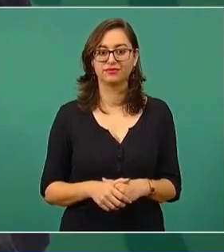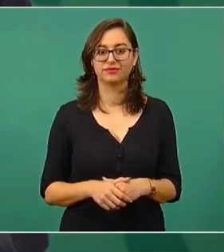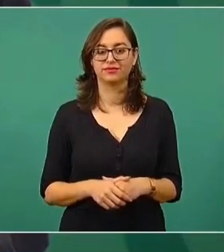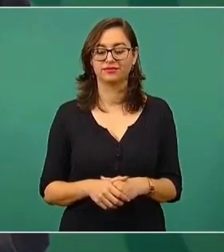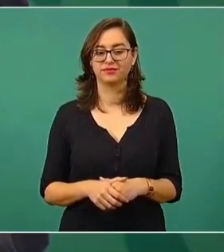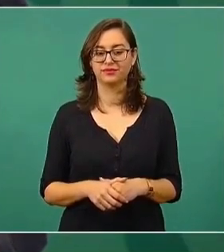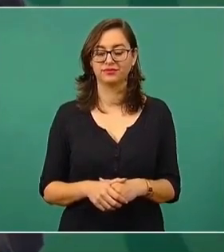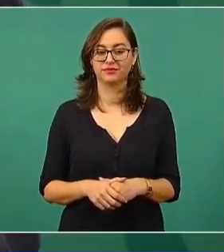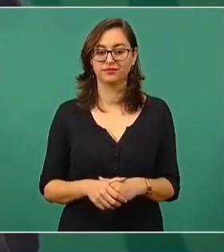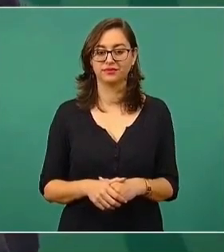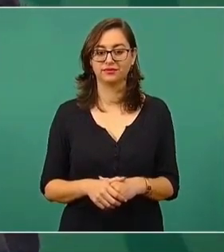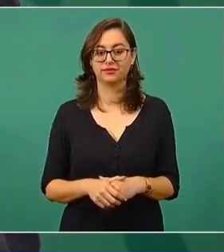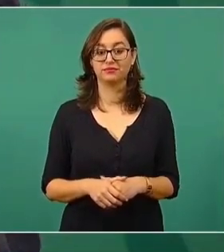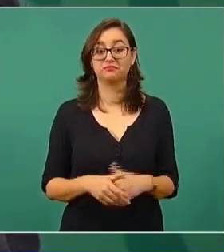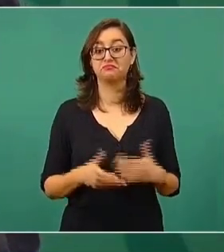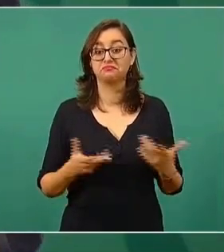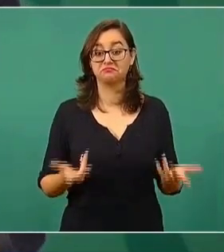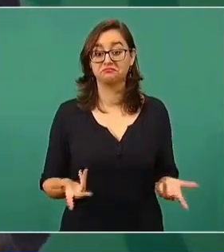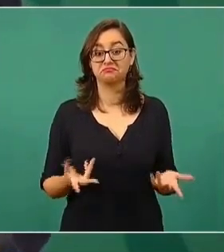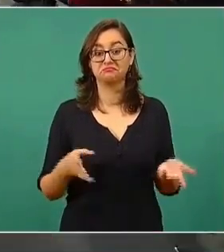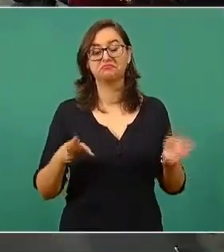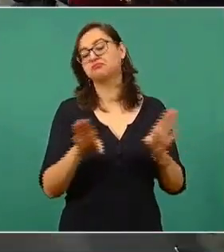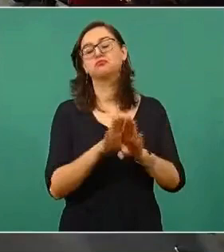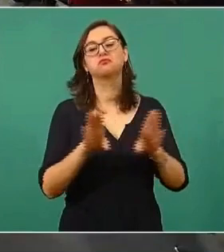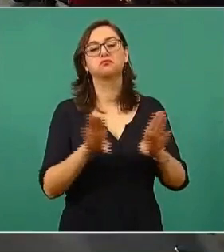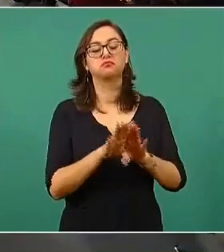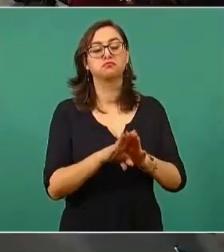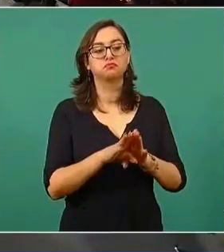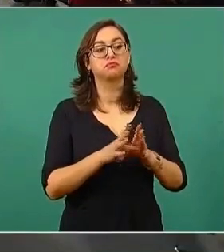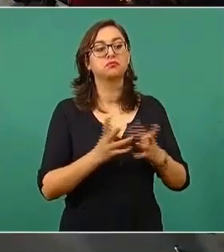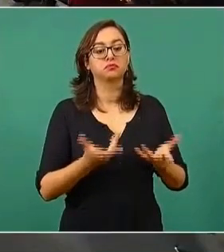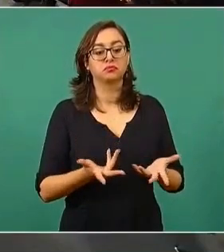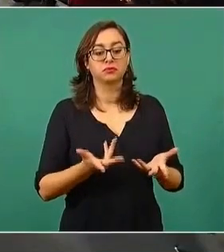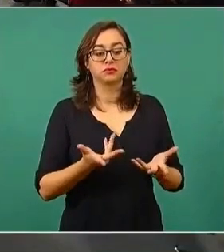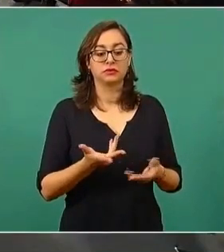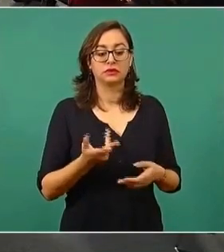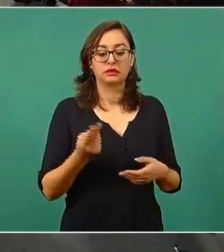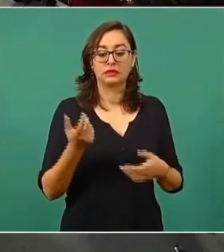Construían ciudades del conocimiento,